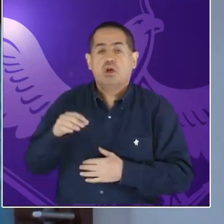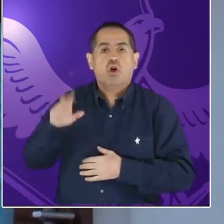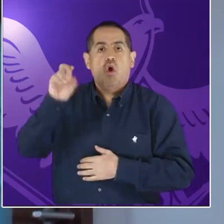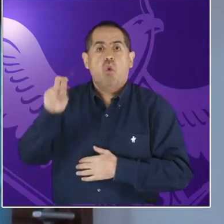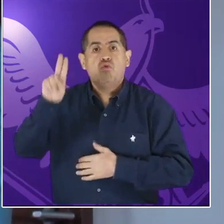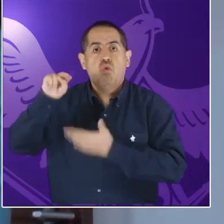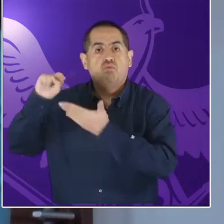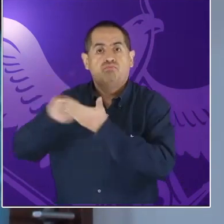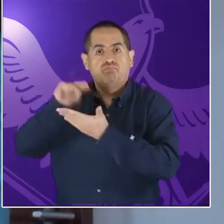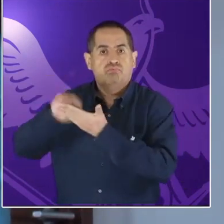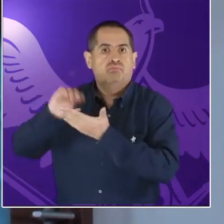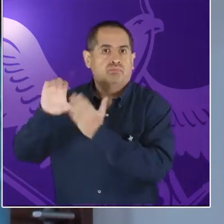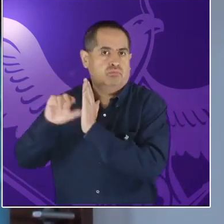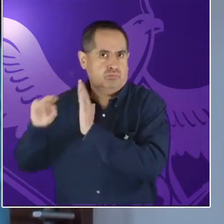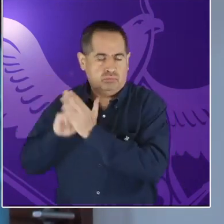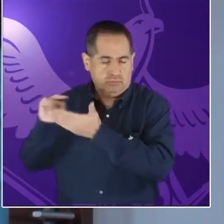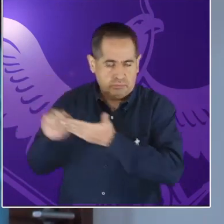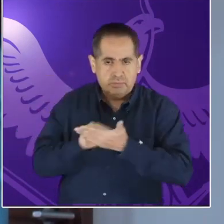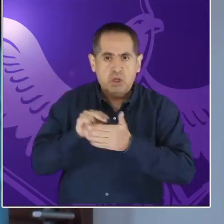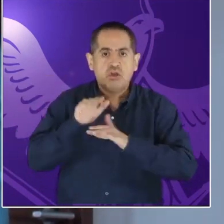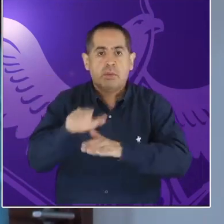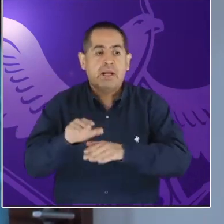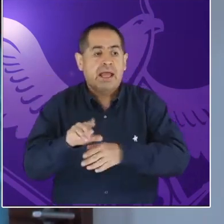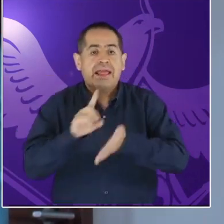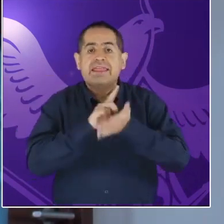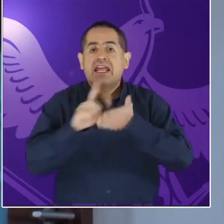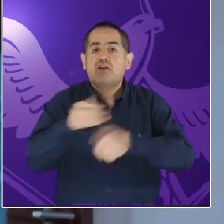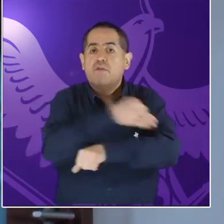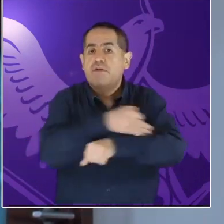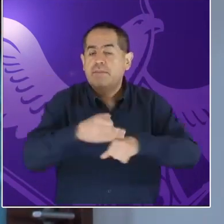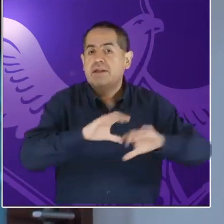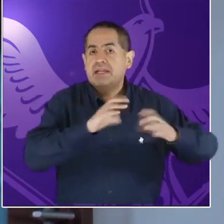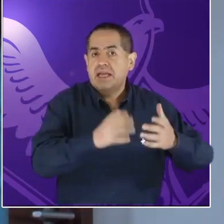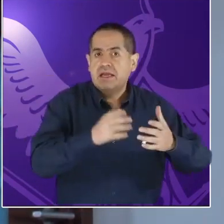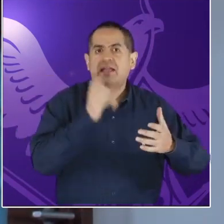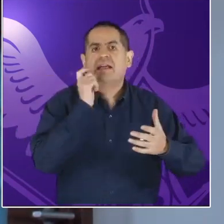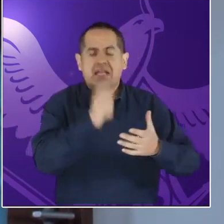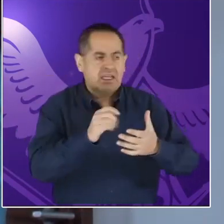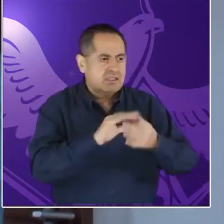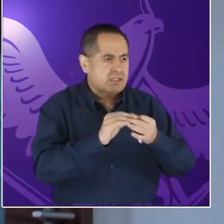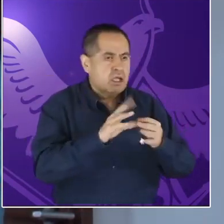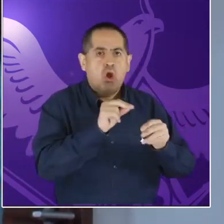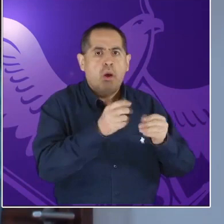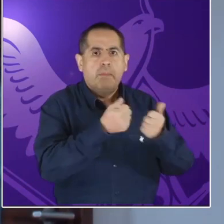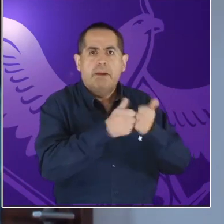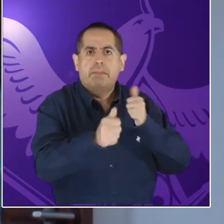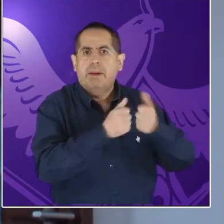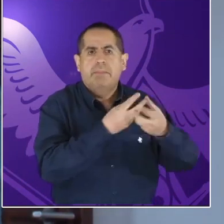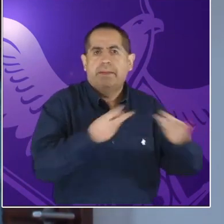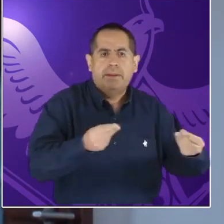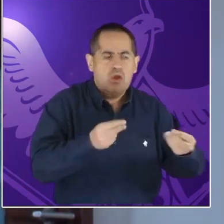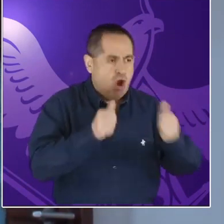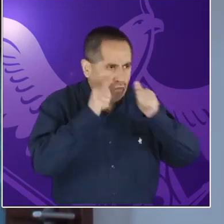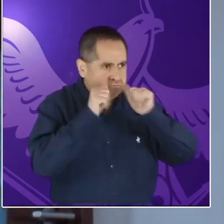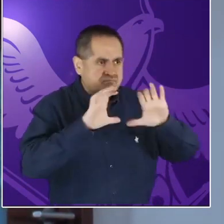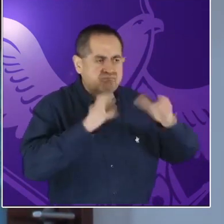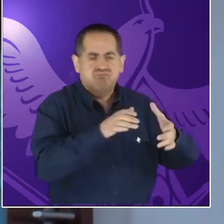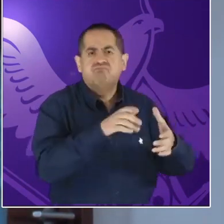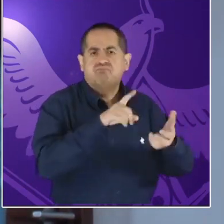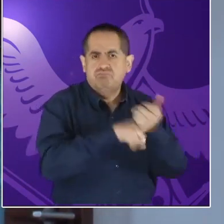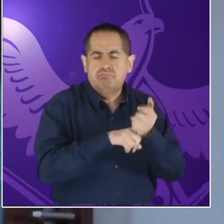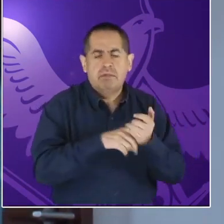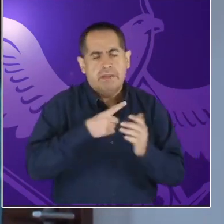el marco de la Convención, el derecho a la protección de la vida familiar se entiende a la luz de otras de sus disposiciones y de